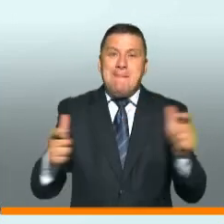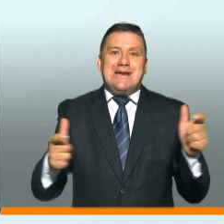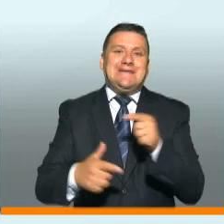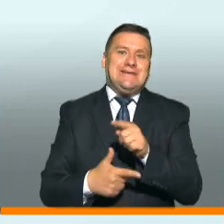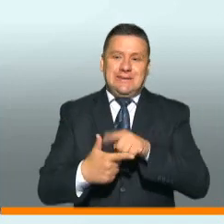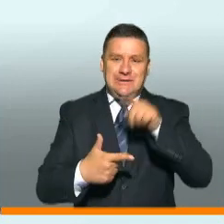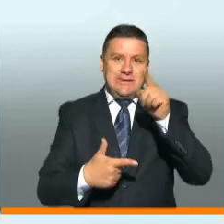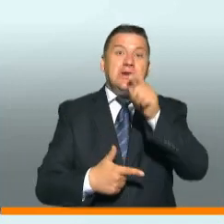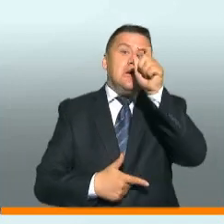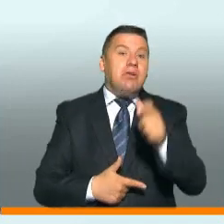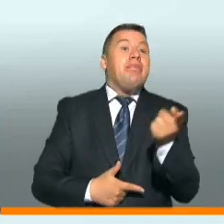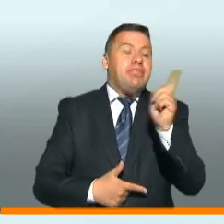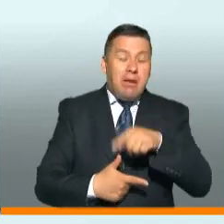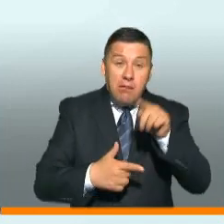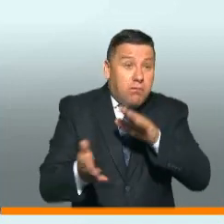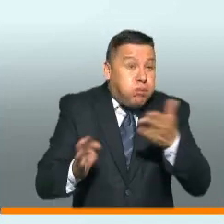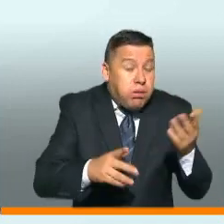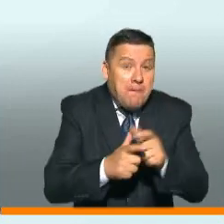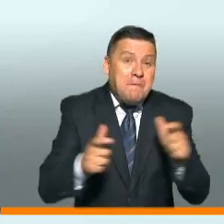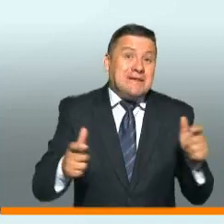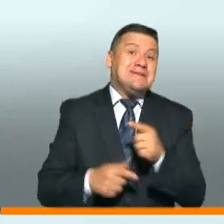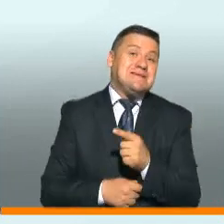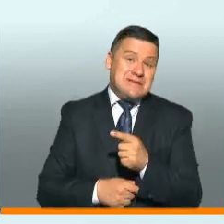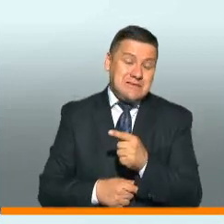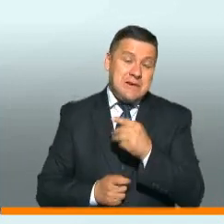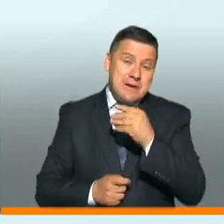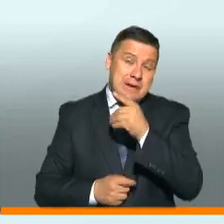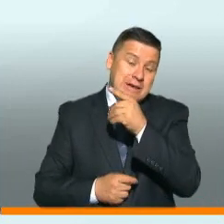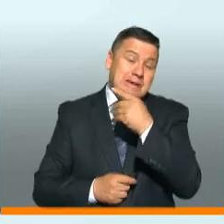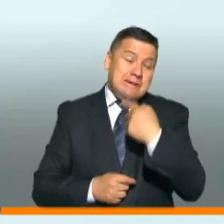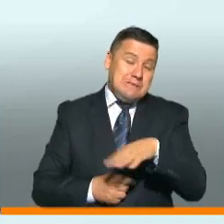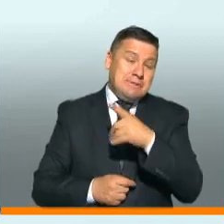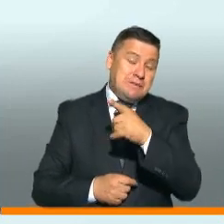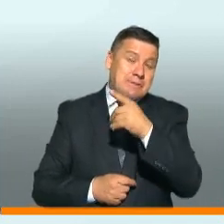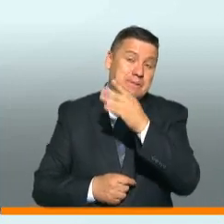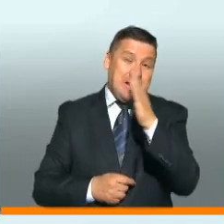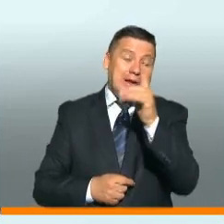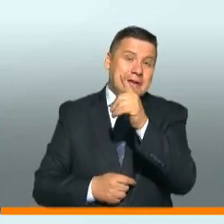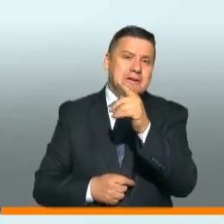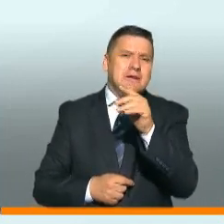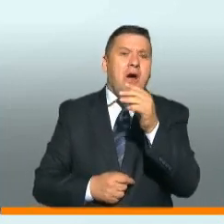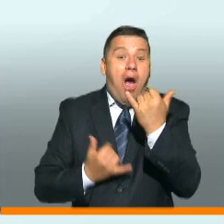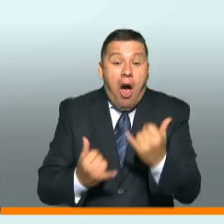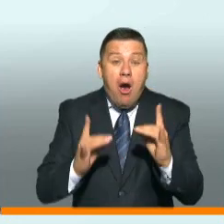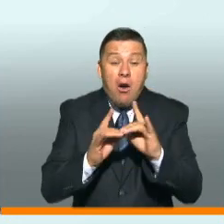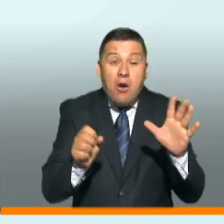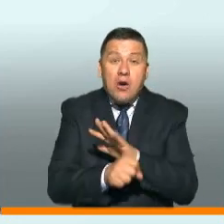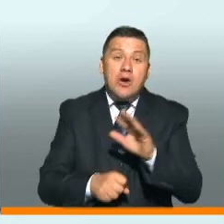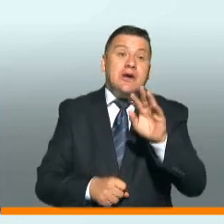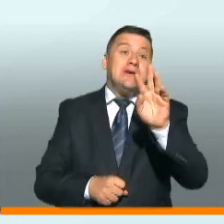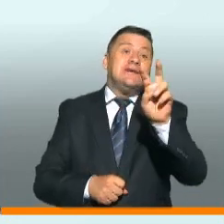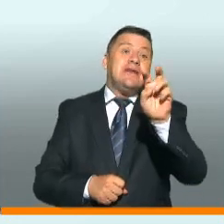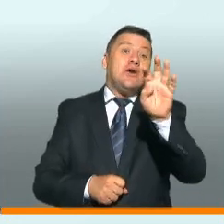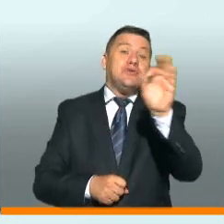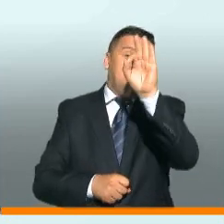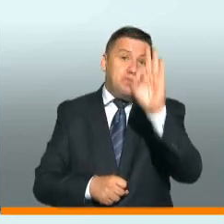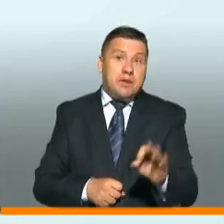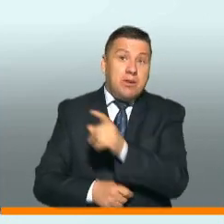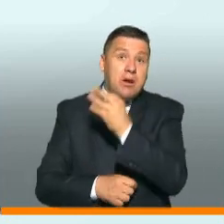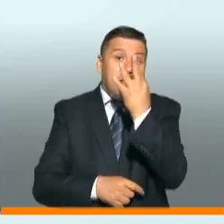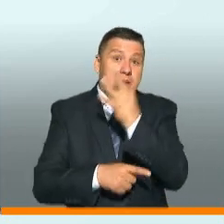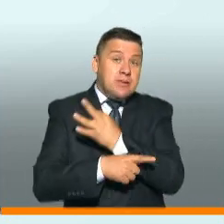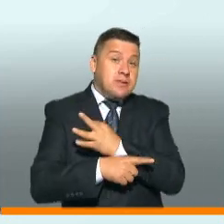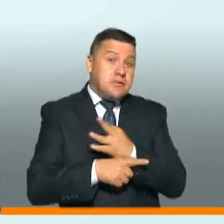asimismo un pico de fallecimientos, tiene en este momento una ocupación de 78%, lleva prácticamente tres